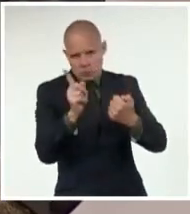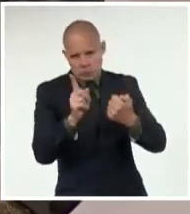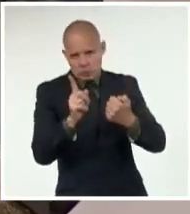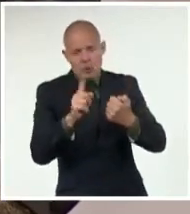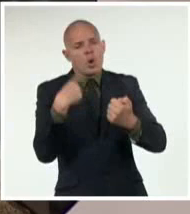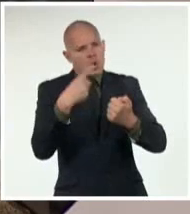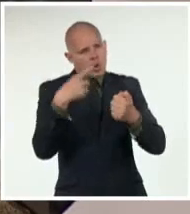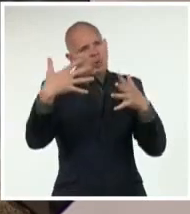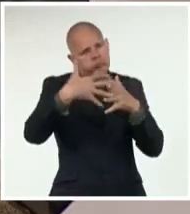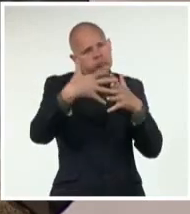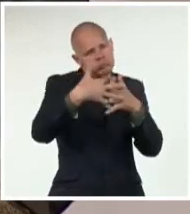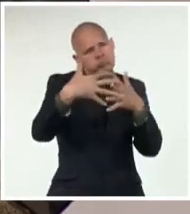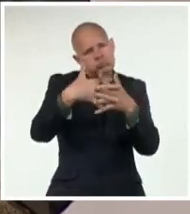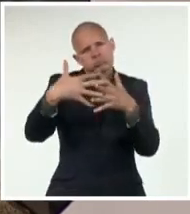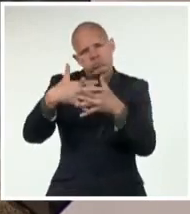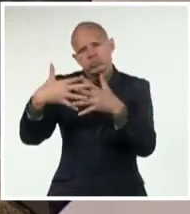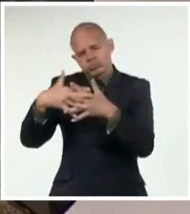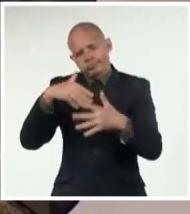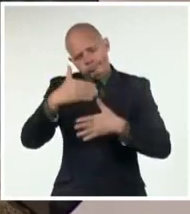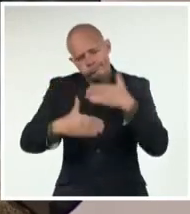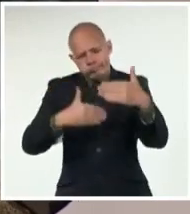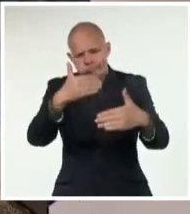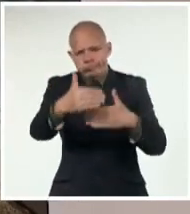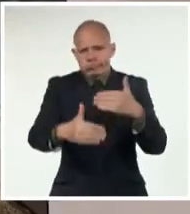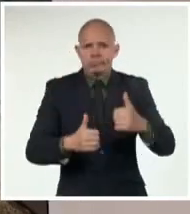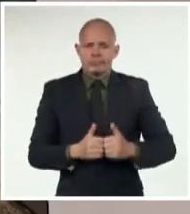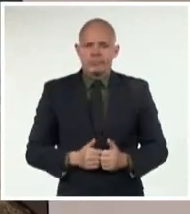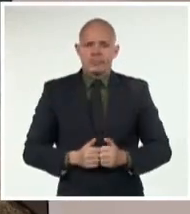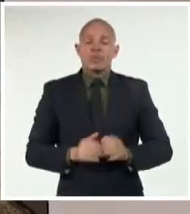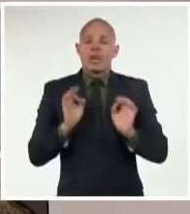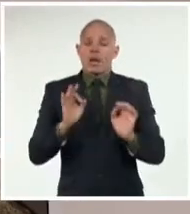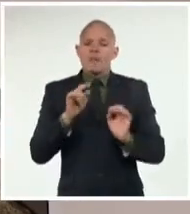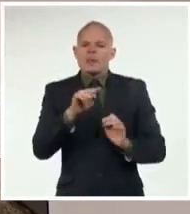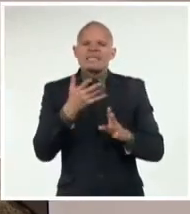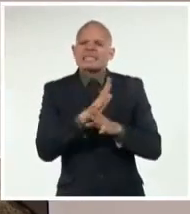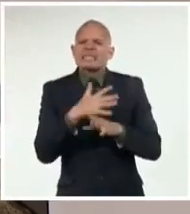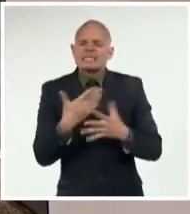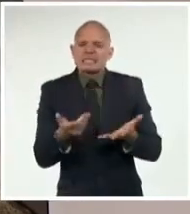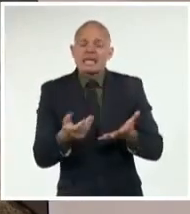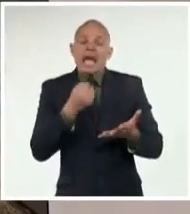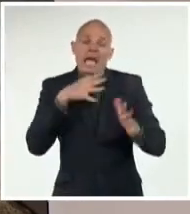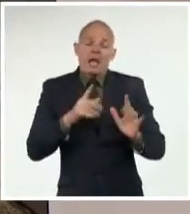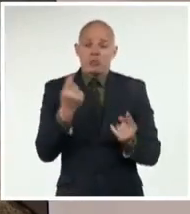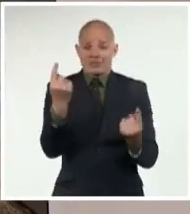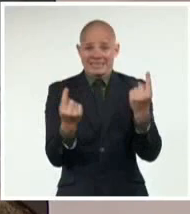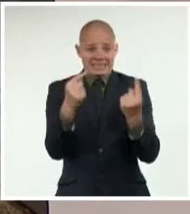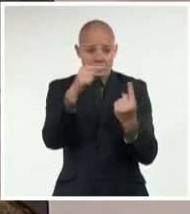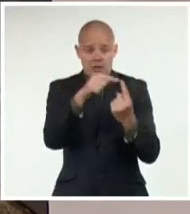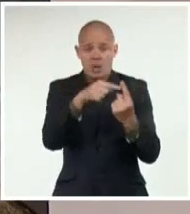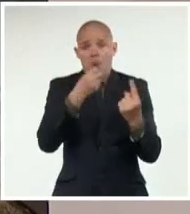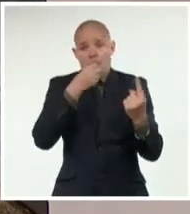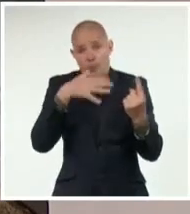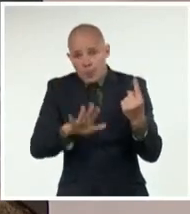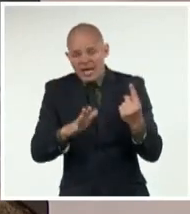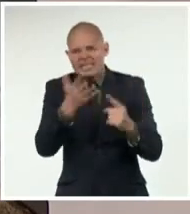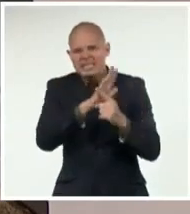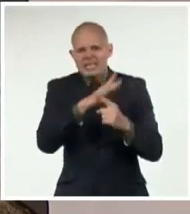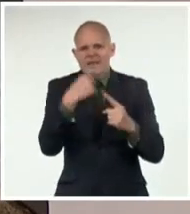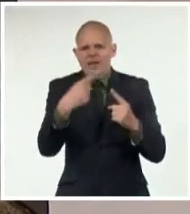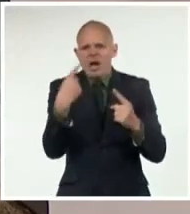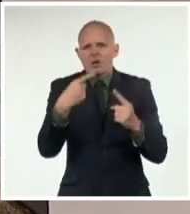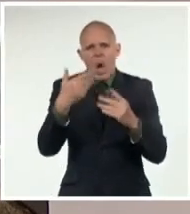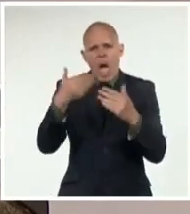histórico. En otras palabras, la alternativa posible no renuncia a la deseada, sino que la